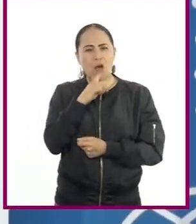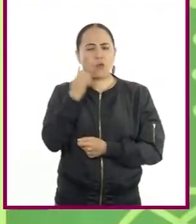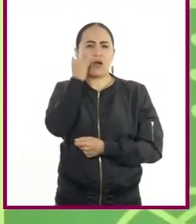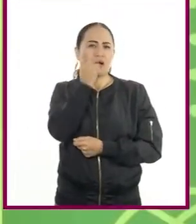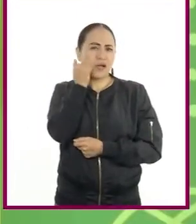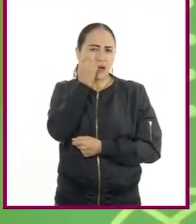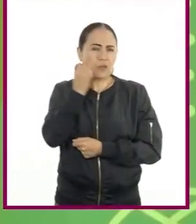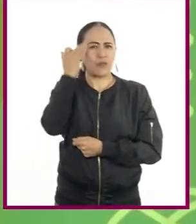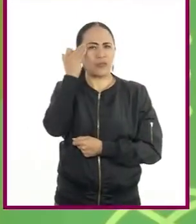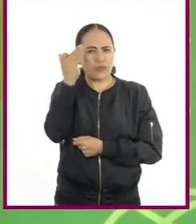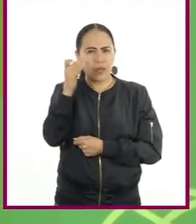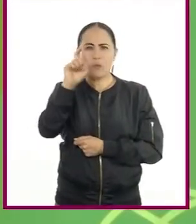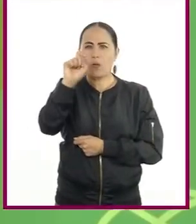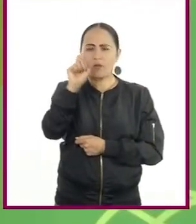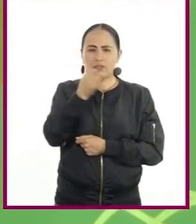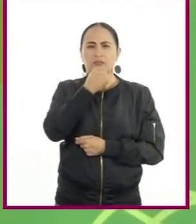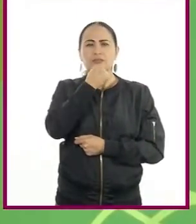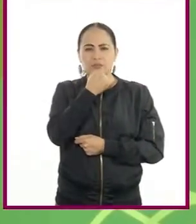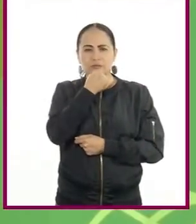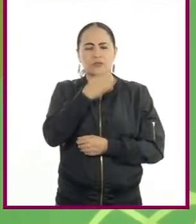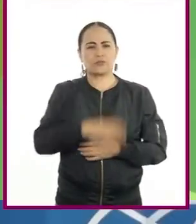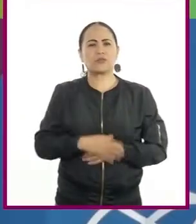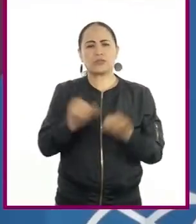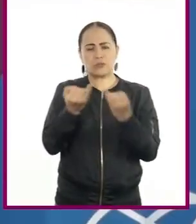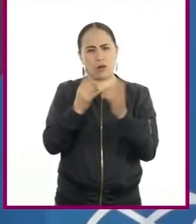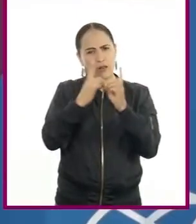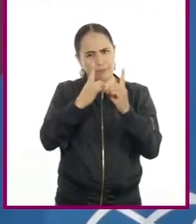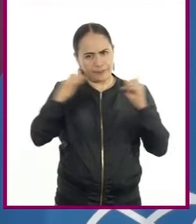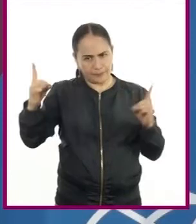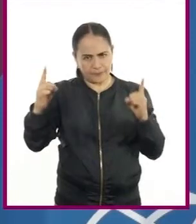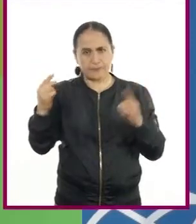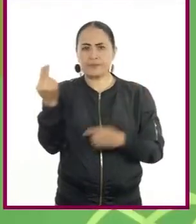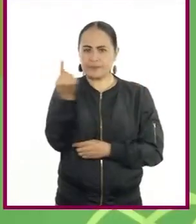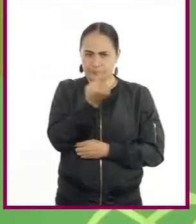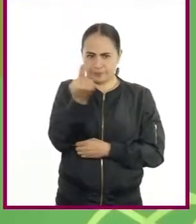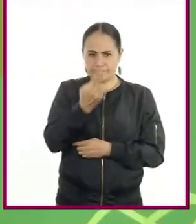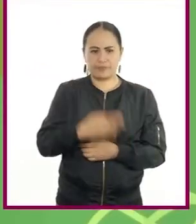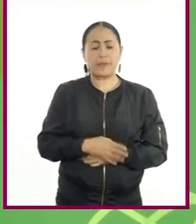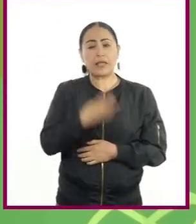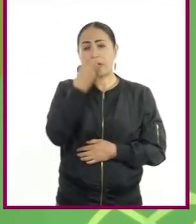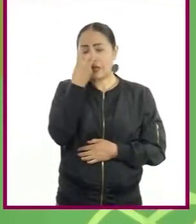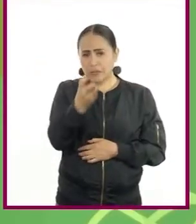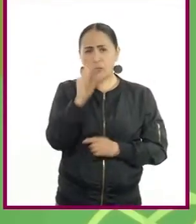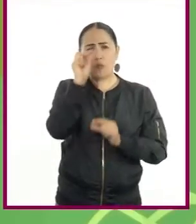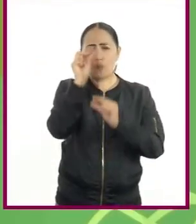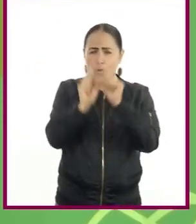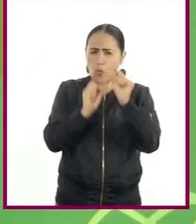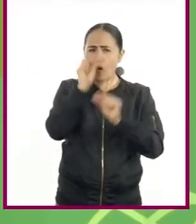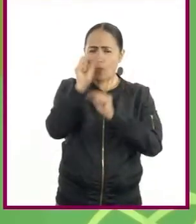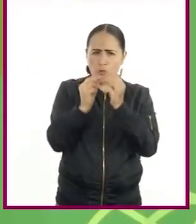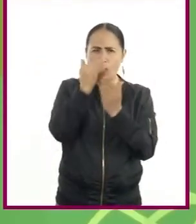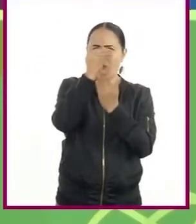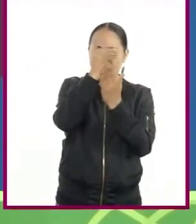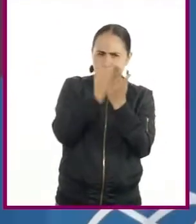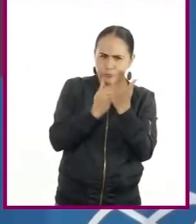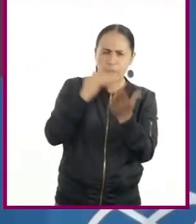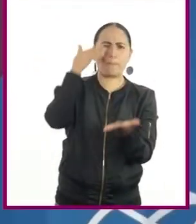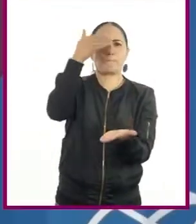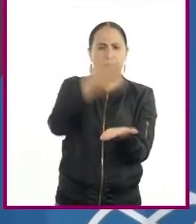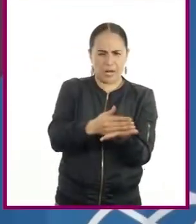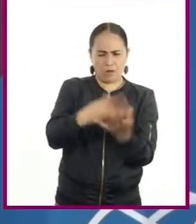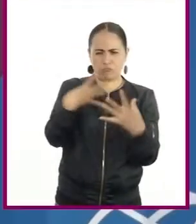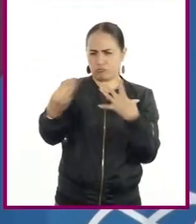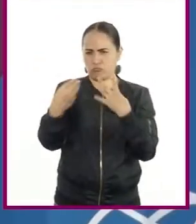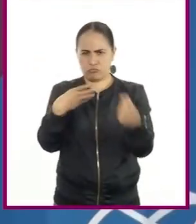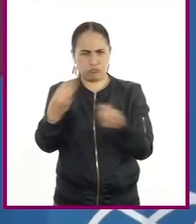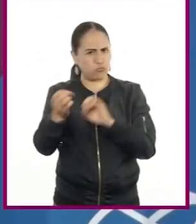lo menos durante 20 segundos y mantener la sana distancia. Solo así lograremos poner un freno a la propagación del